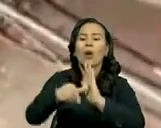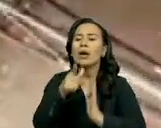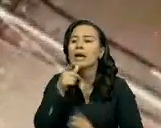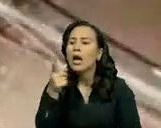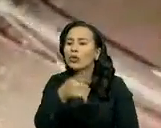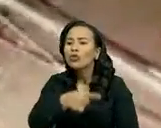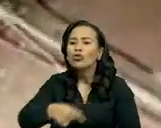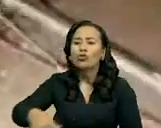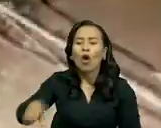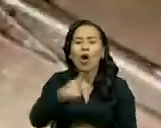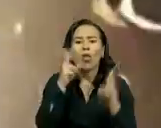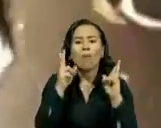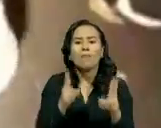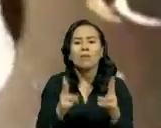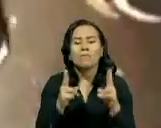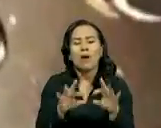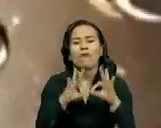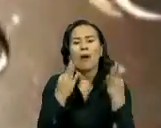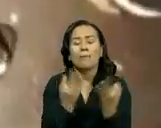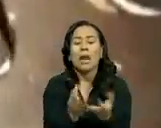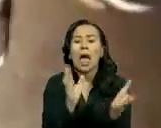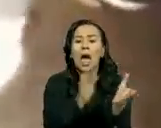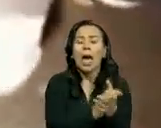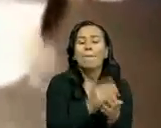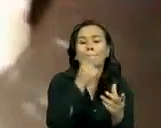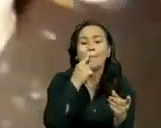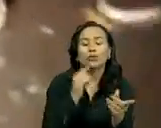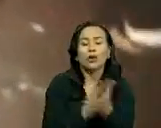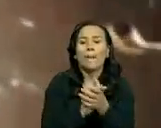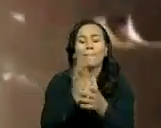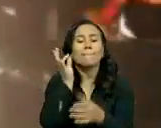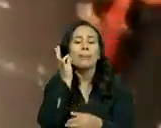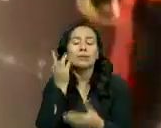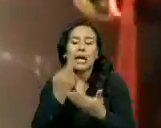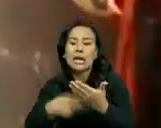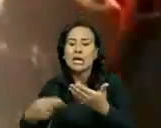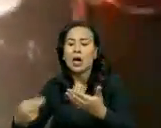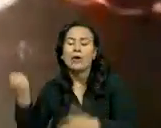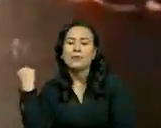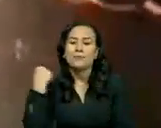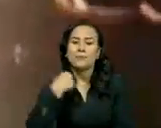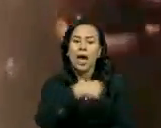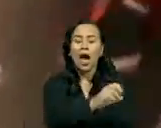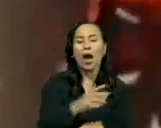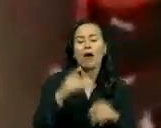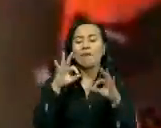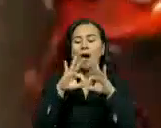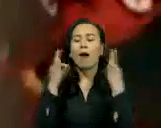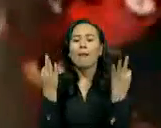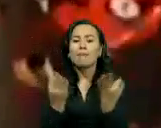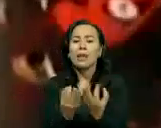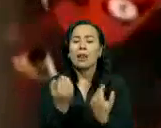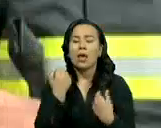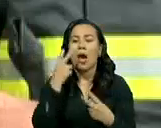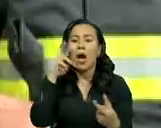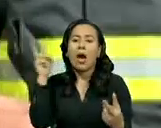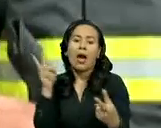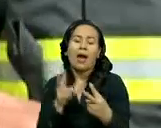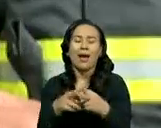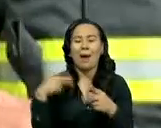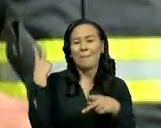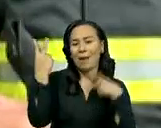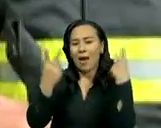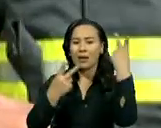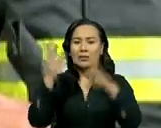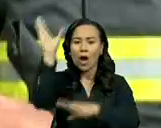de una misma familia, esposo, esposa e hijos que viajaban a reunirse con parientes en la costa ecuatoriana. Encontraban en